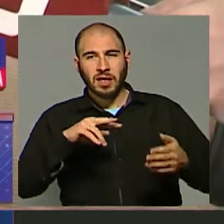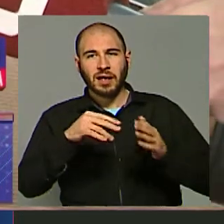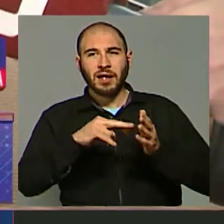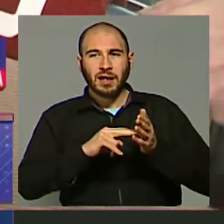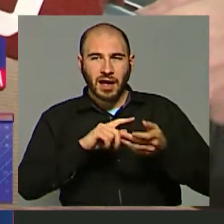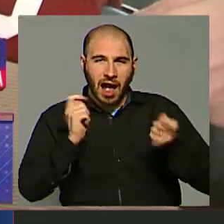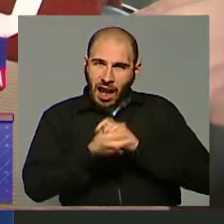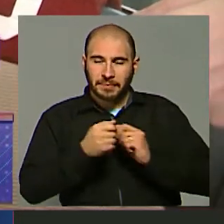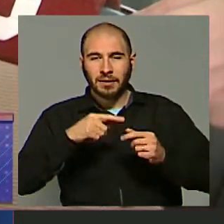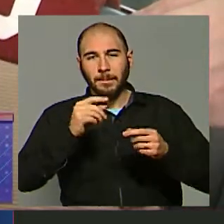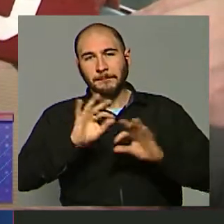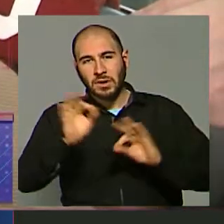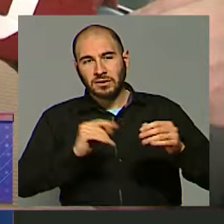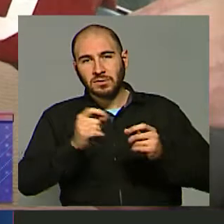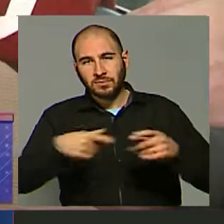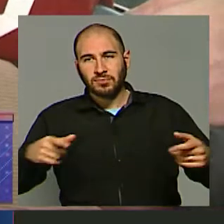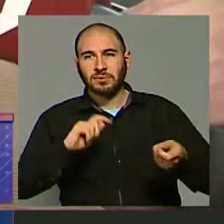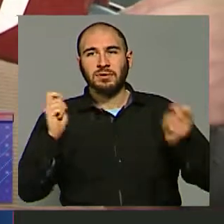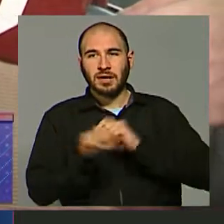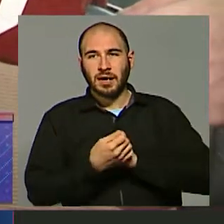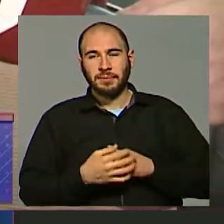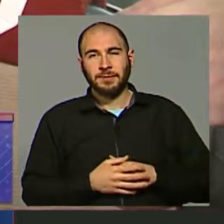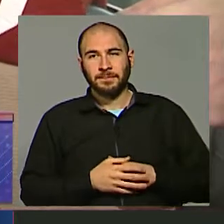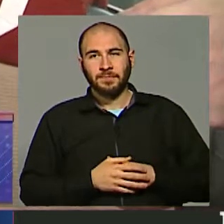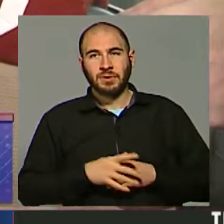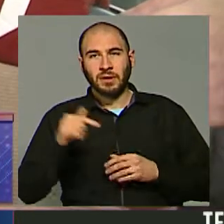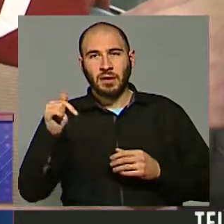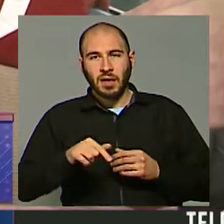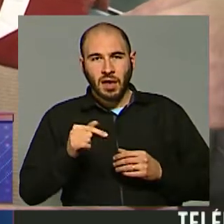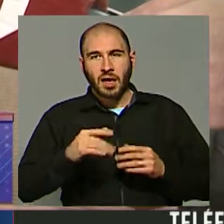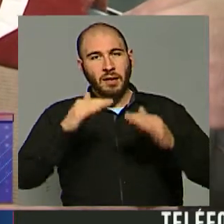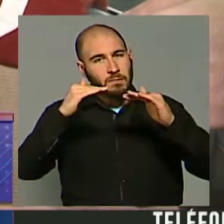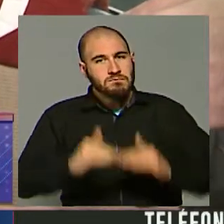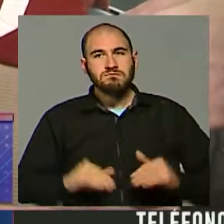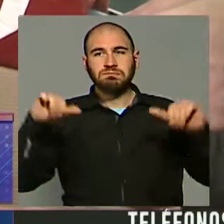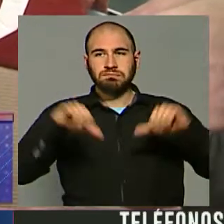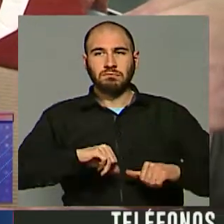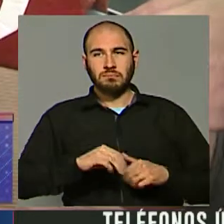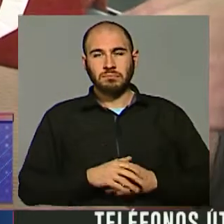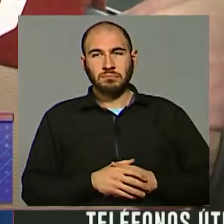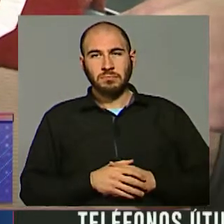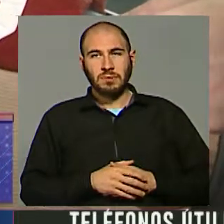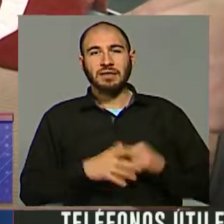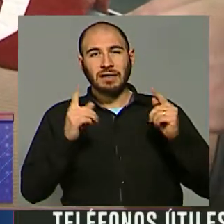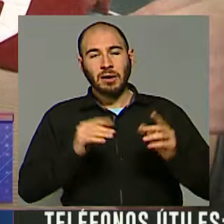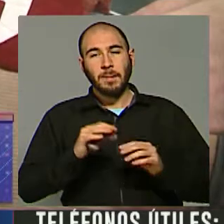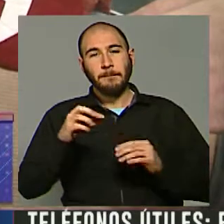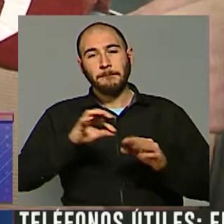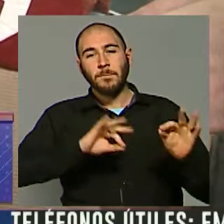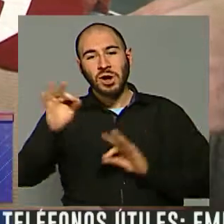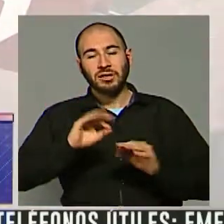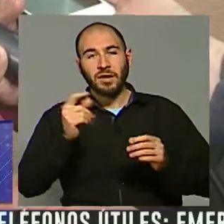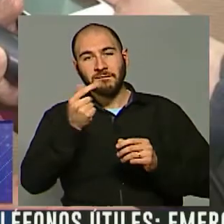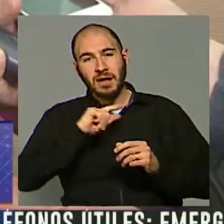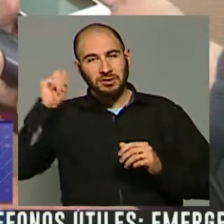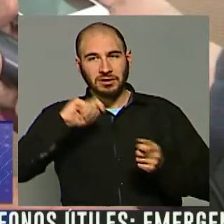cambio, cambió la proyección de crecimiento, se ha ajustado sensiblemente a la baja, cambió la proyección de inflación,